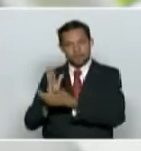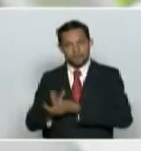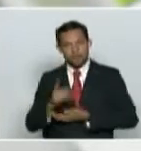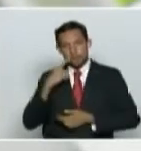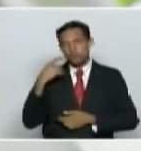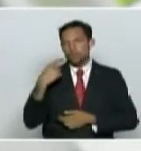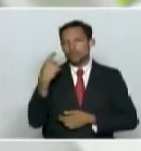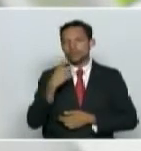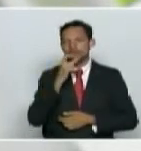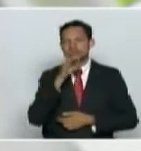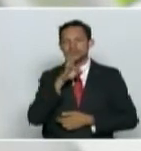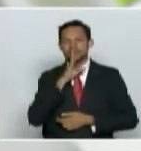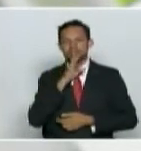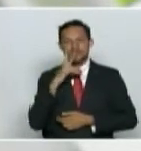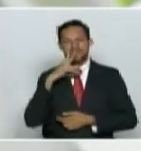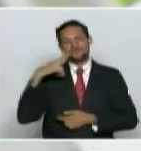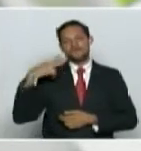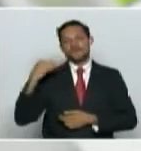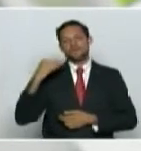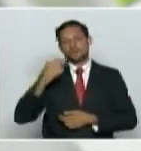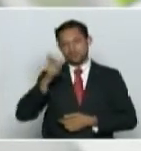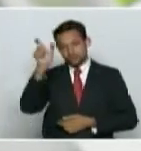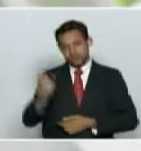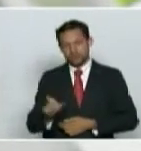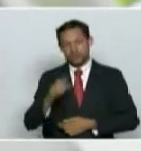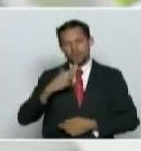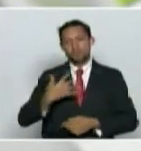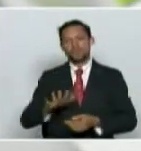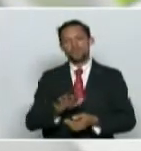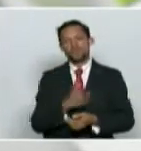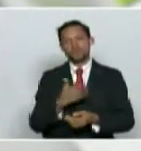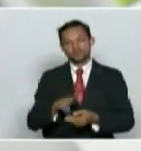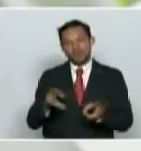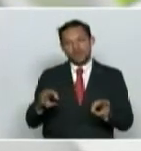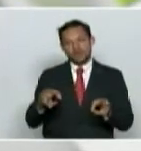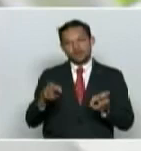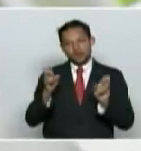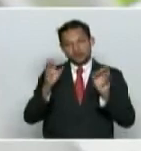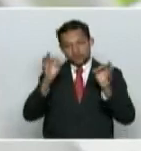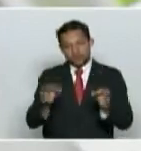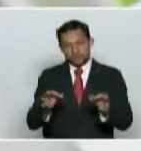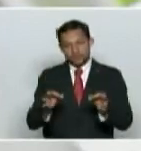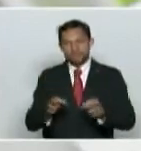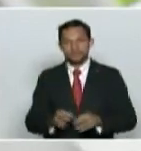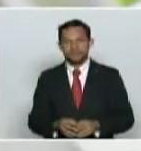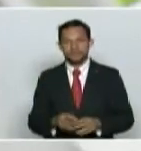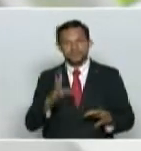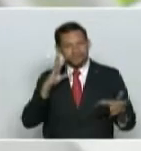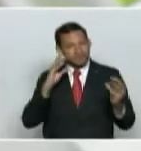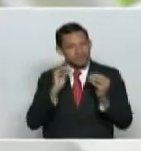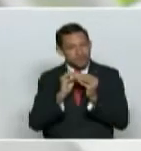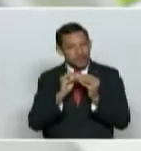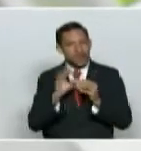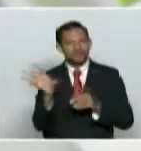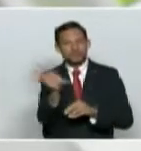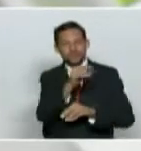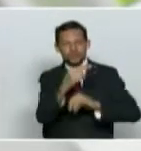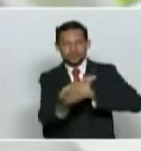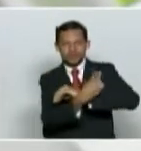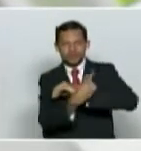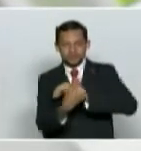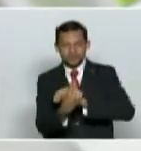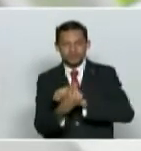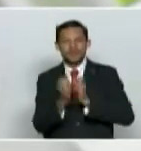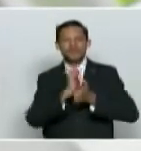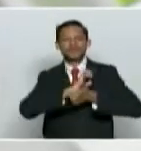la expresión de lo nuestro, por supuesto, con la nueva estrella de la música popular. Un beso muy grande a toda la gente